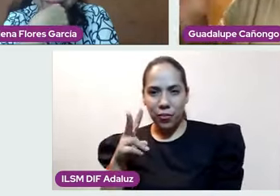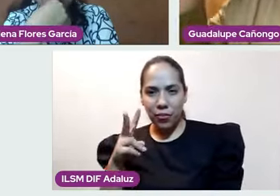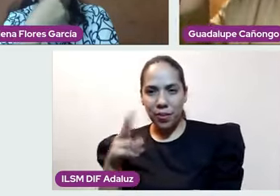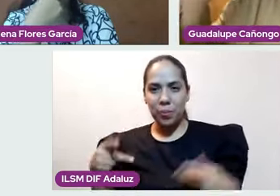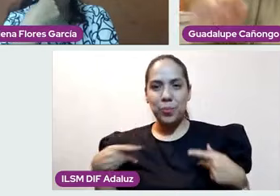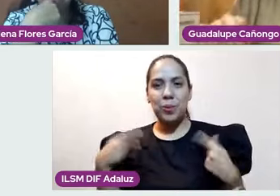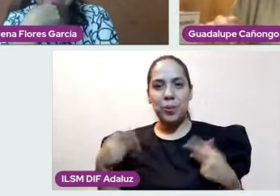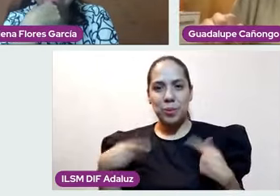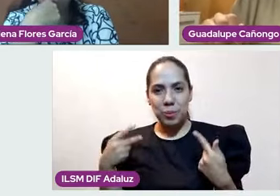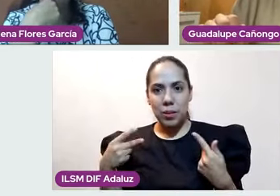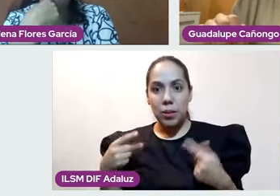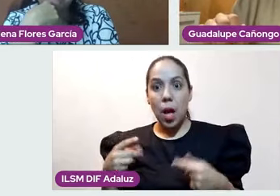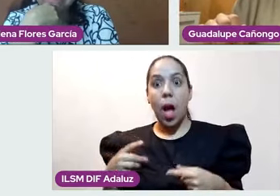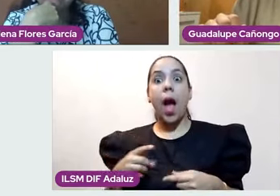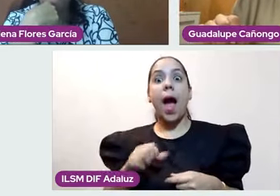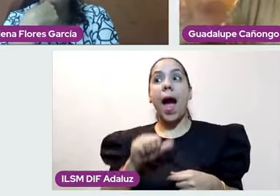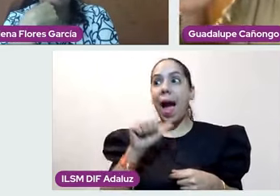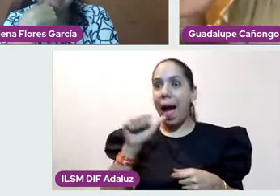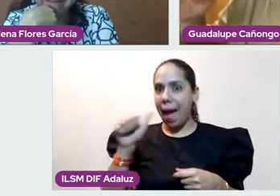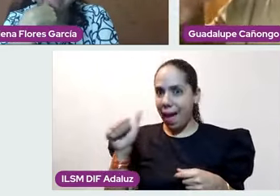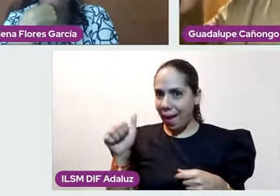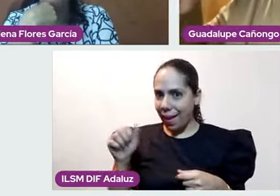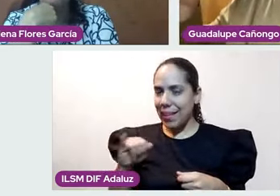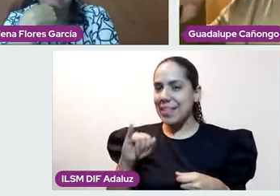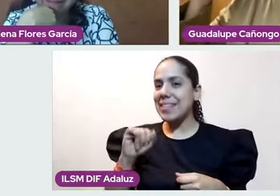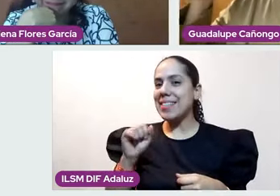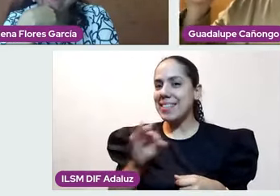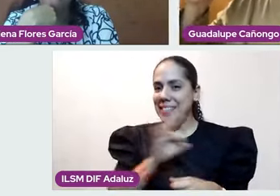esto de que las personas mayores son dependientes, o ya no,